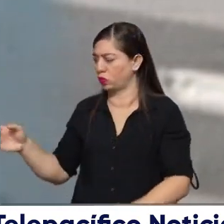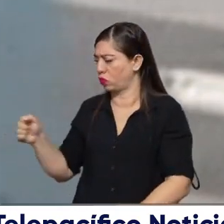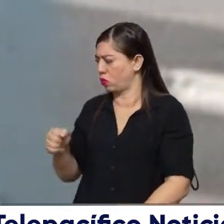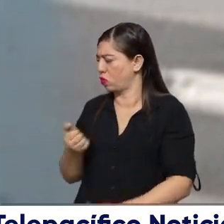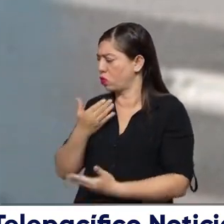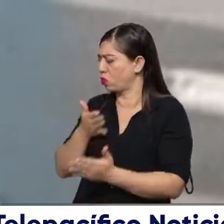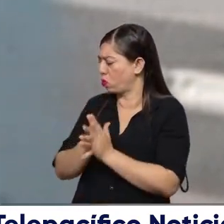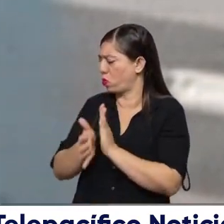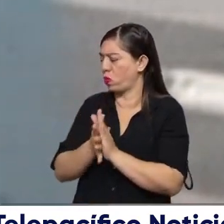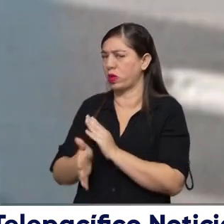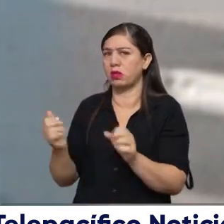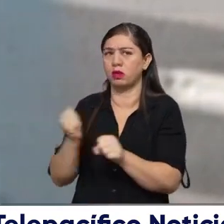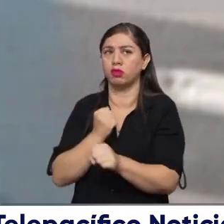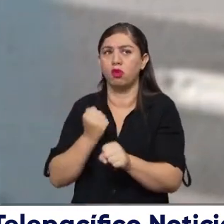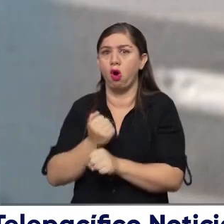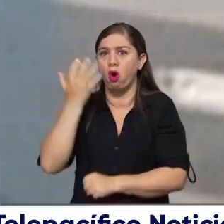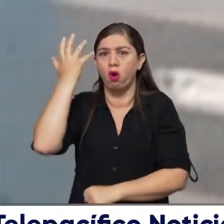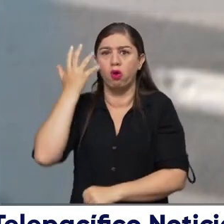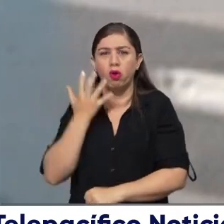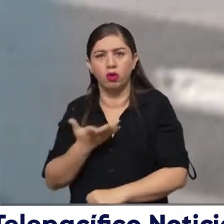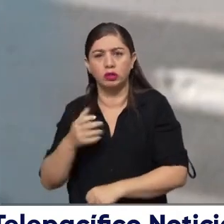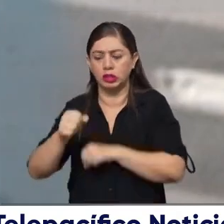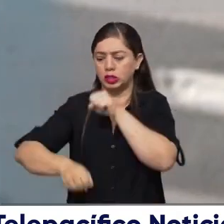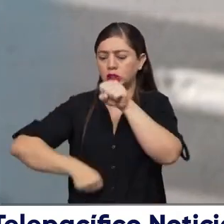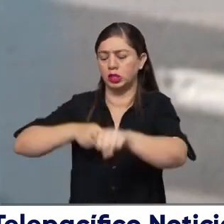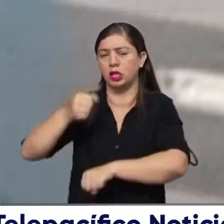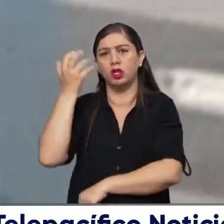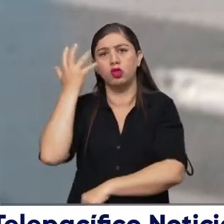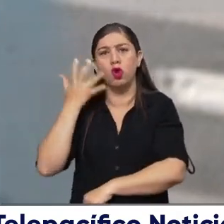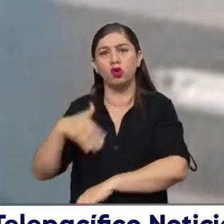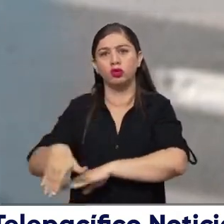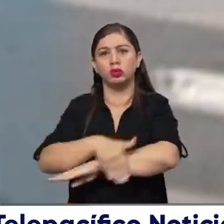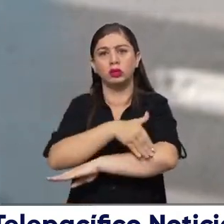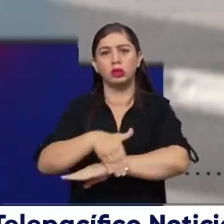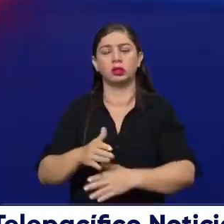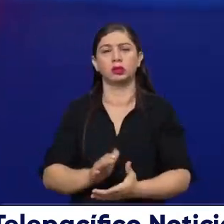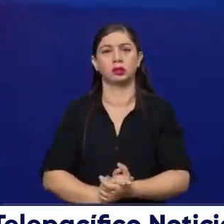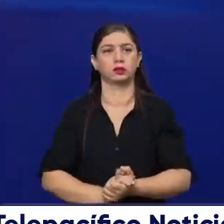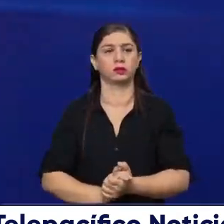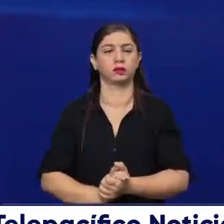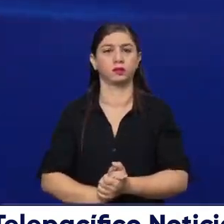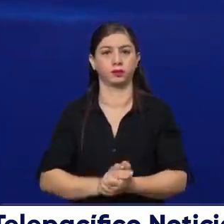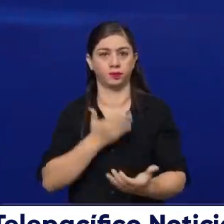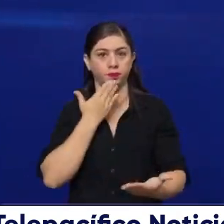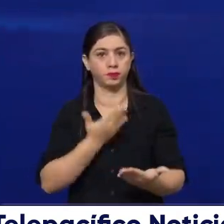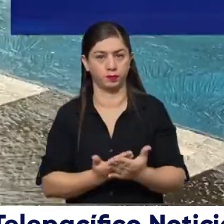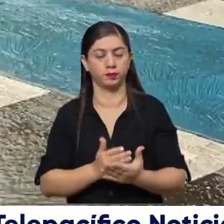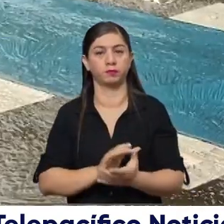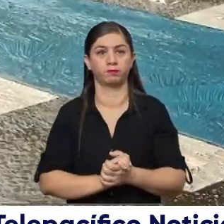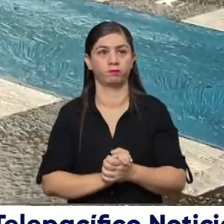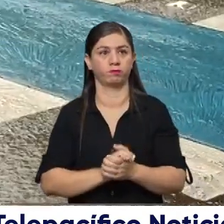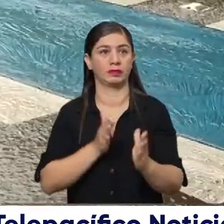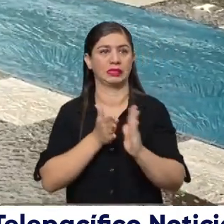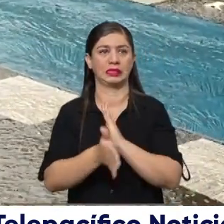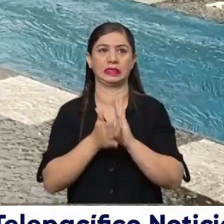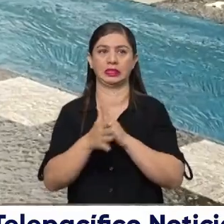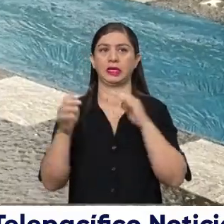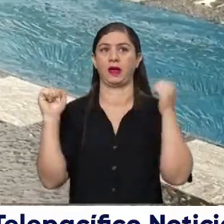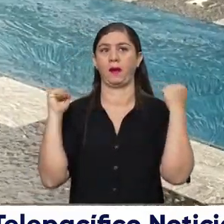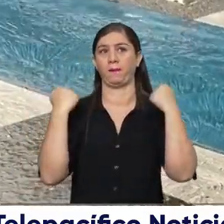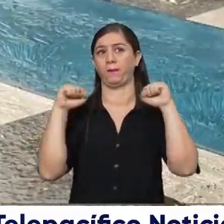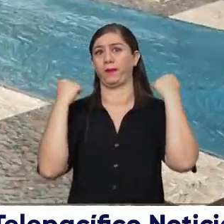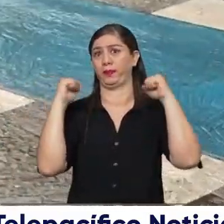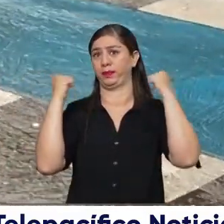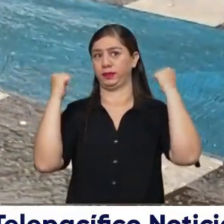para usted que trabaja aquí todos los días que viene sic a todos los días muchas gracias alejandro bueno el panorama es preocupante